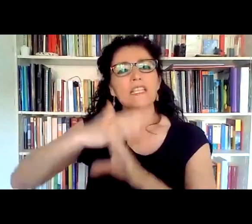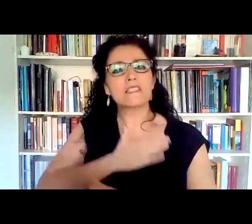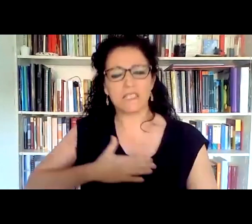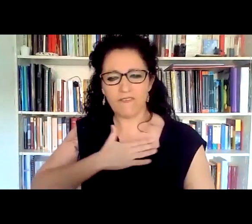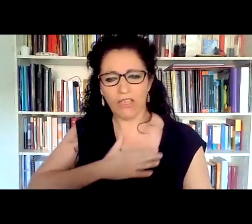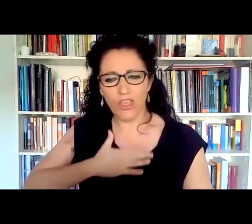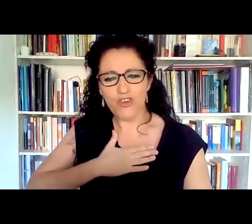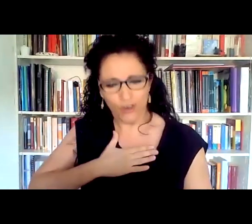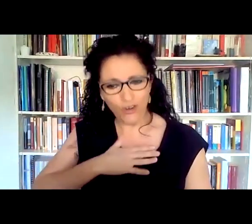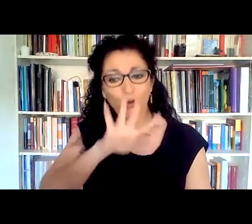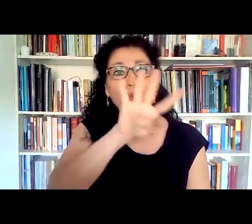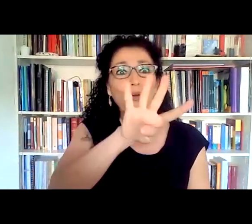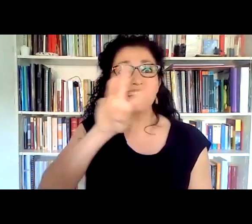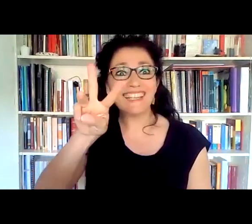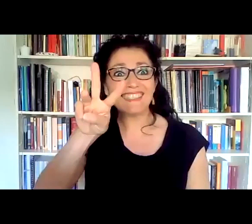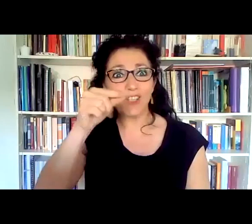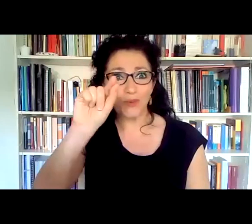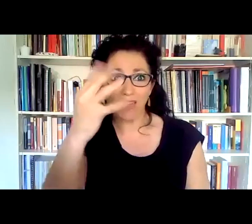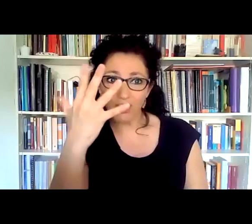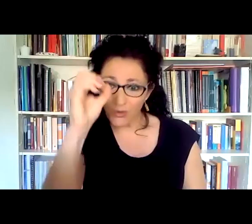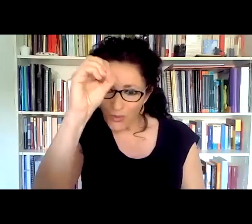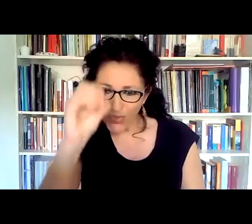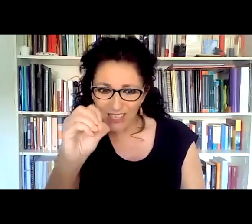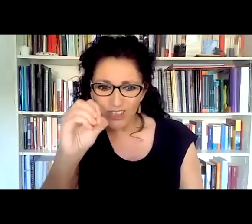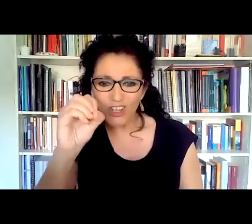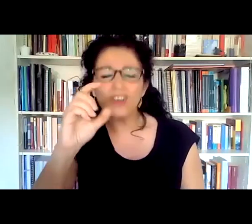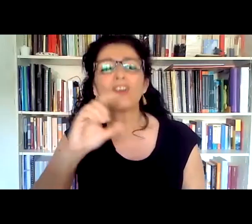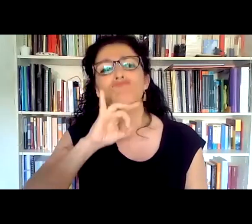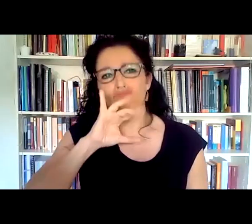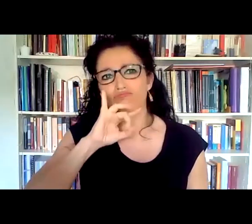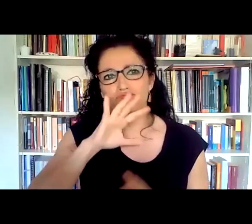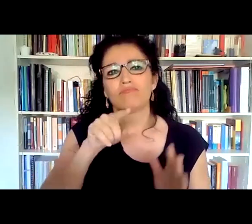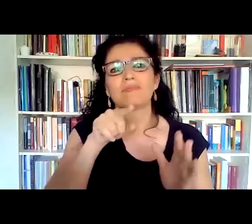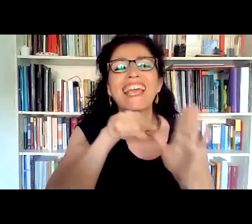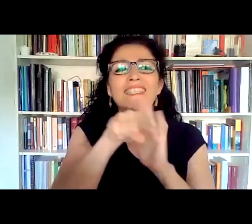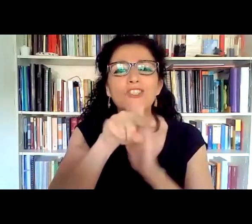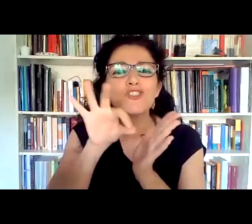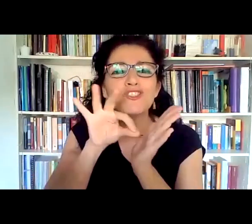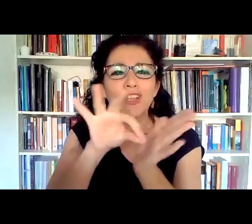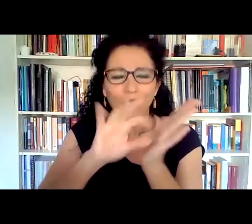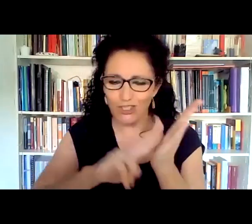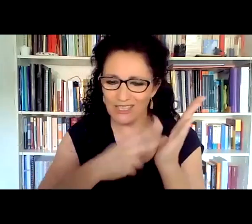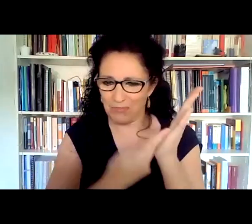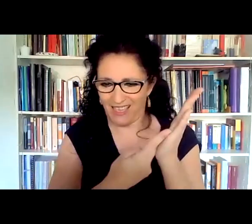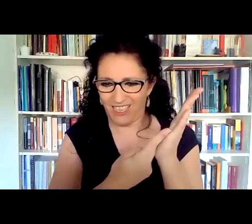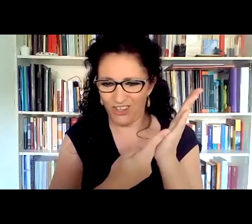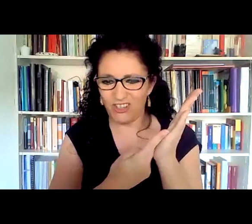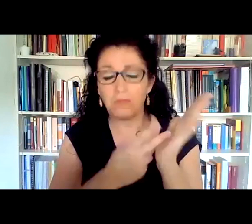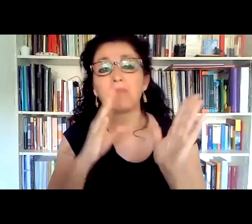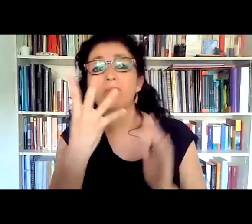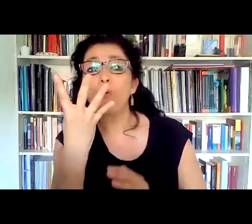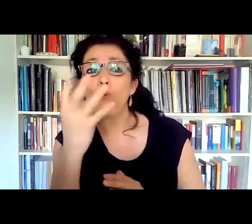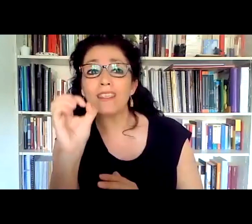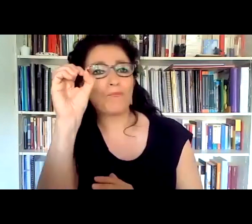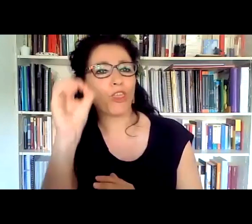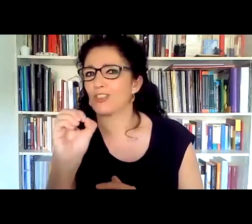calidad y el nivel de satisfacción de estos servicios, el 43,5%, dicen que sí están satisfechos con la gestión